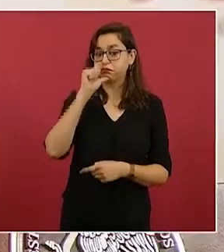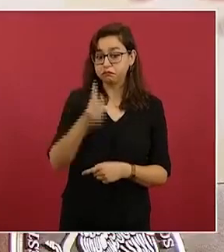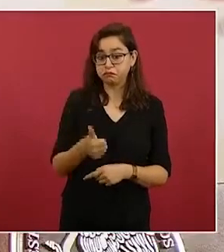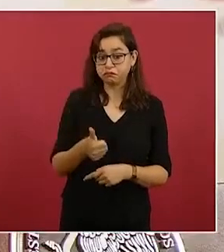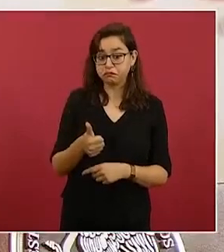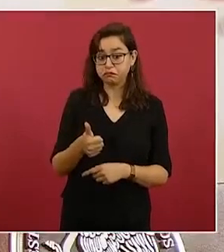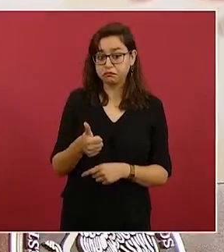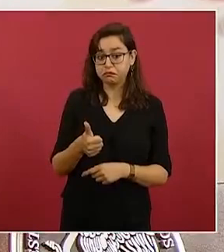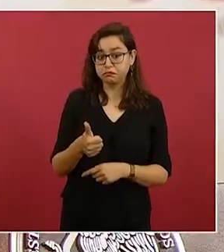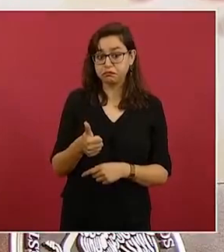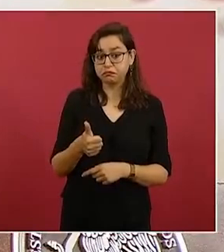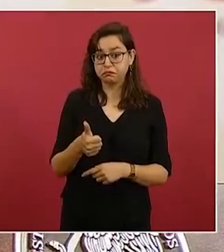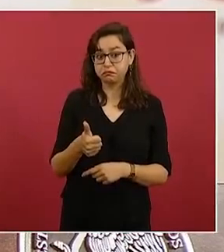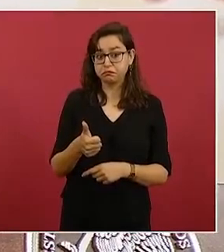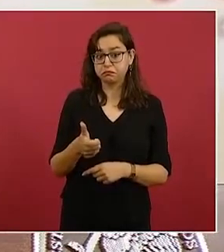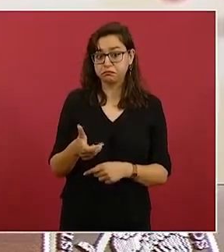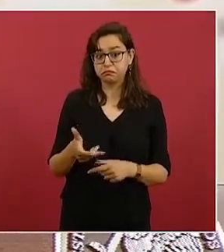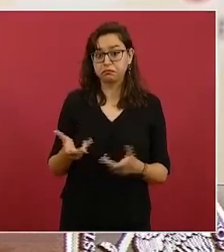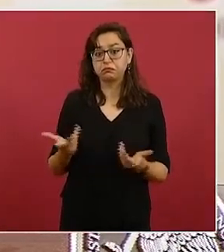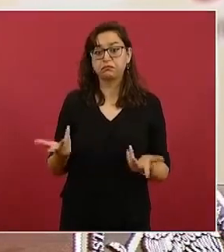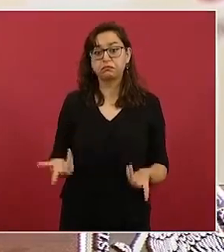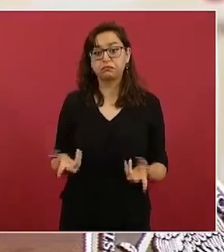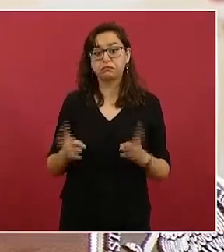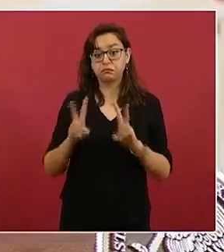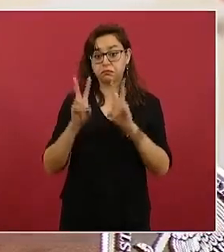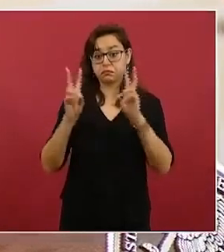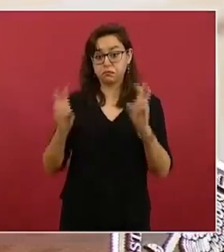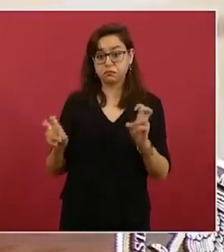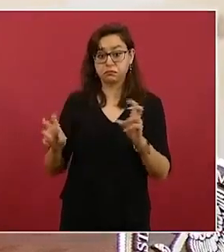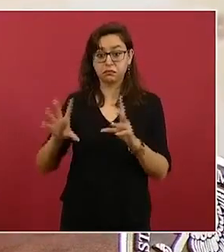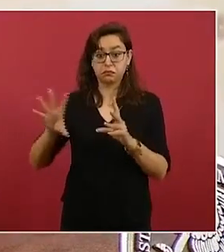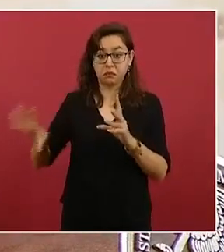no estaría incluyéndose